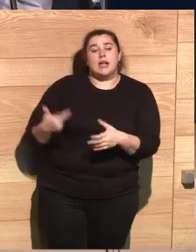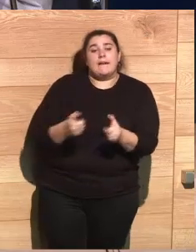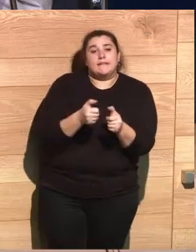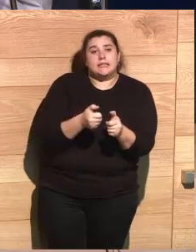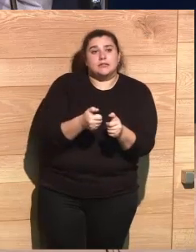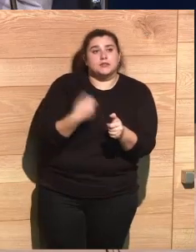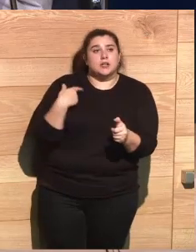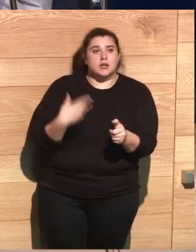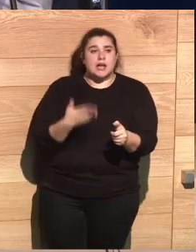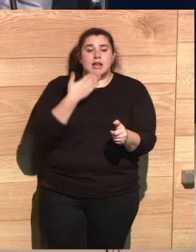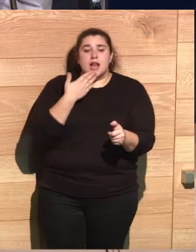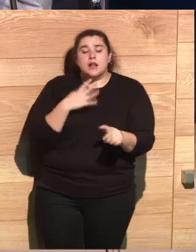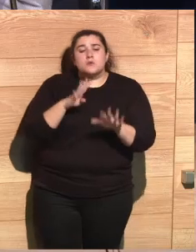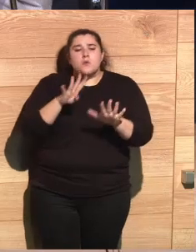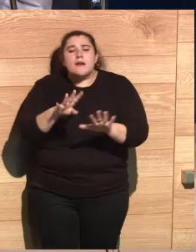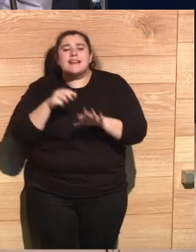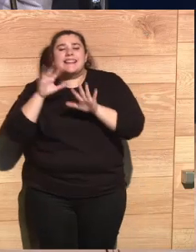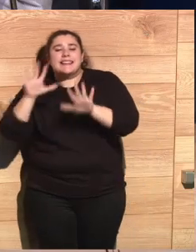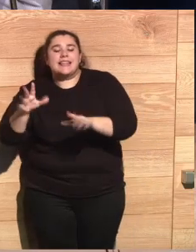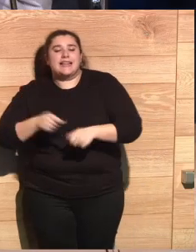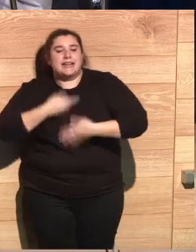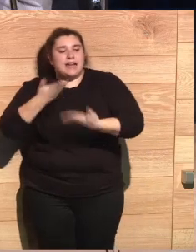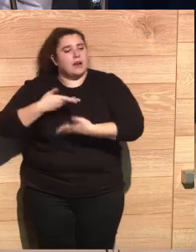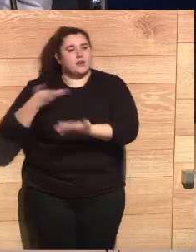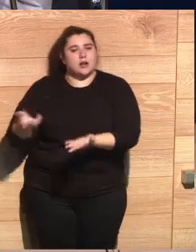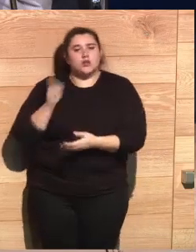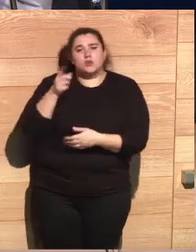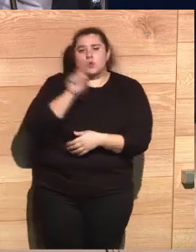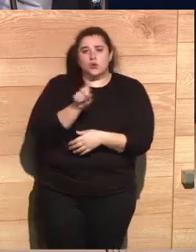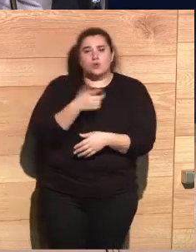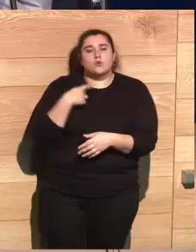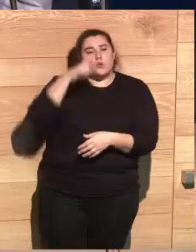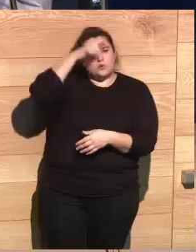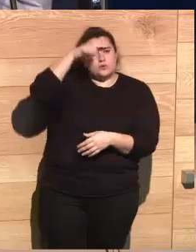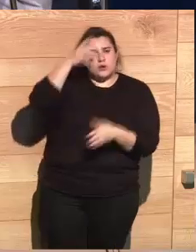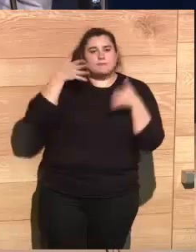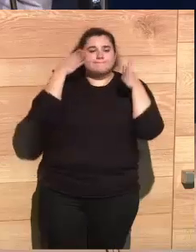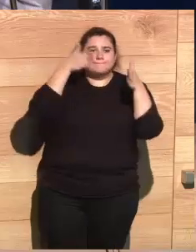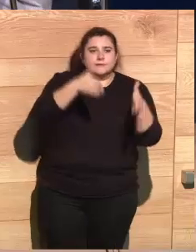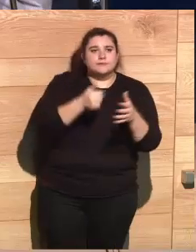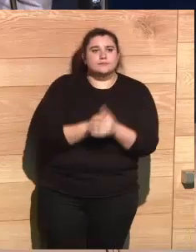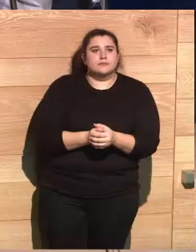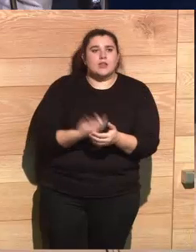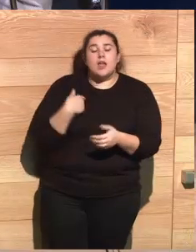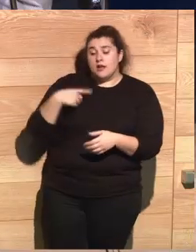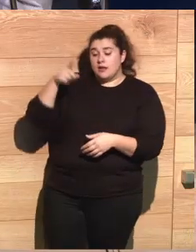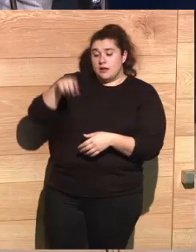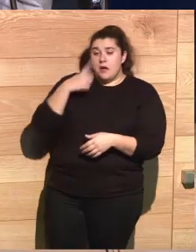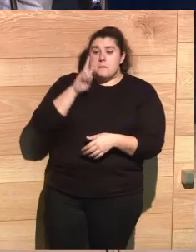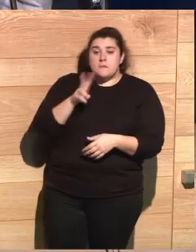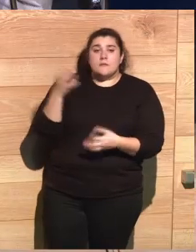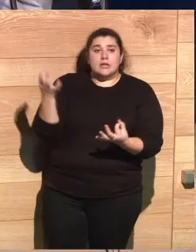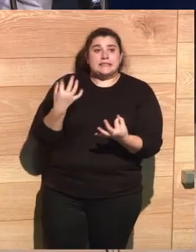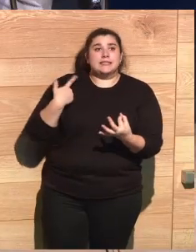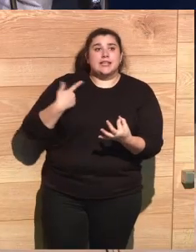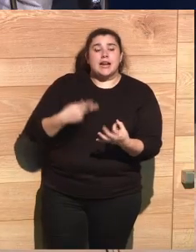cuando tienen 9, 10 años, sino que es algo que realmente crea un tipo de cultura, unos tipos de cultura. Bueno, y como hemos visto también en las